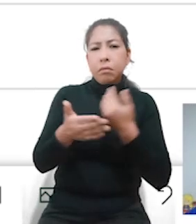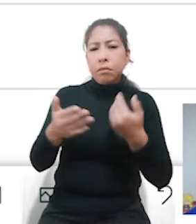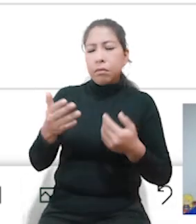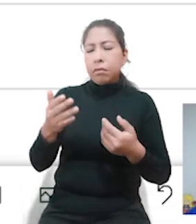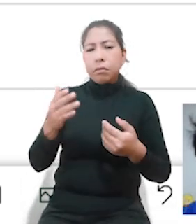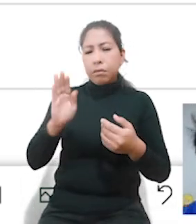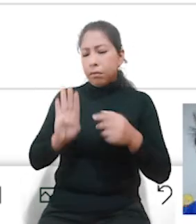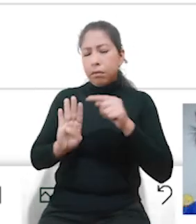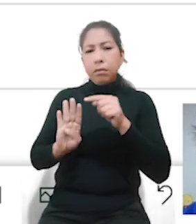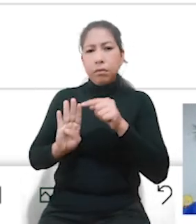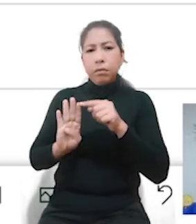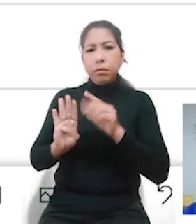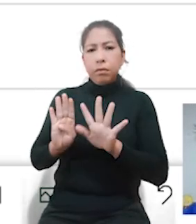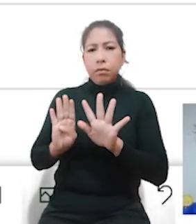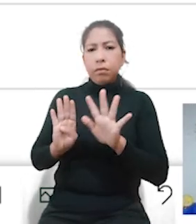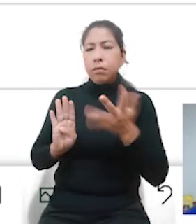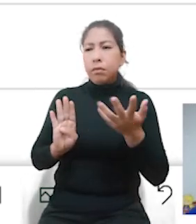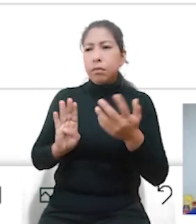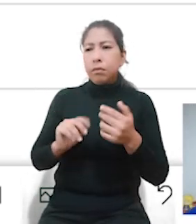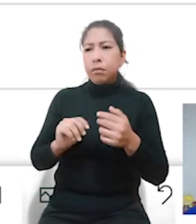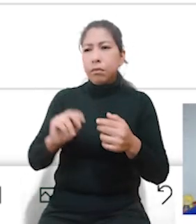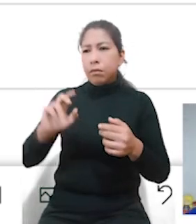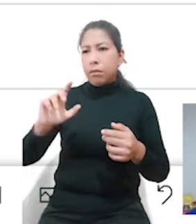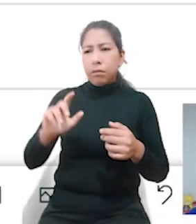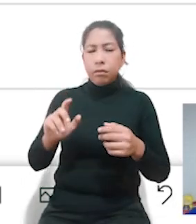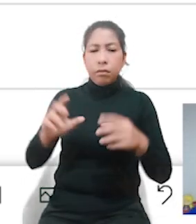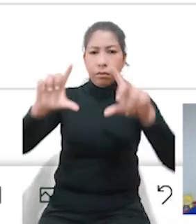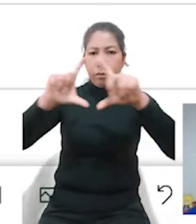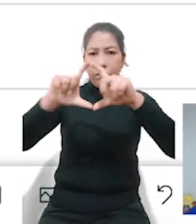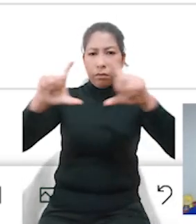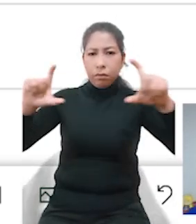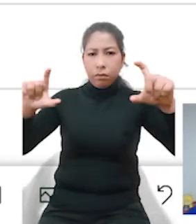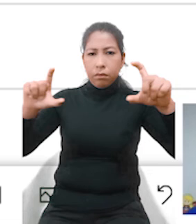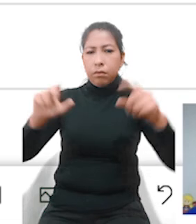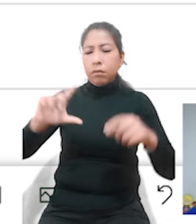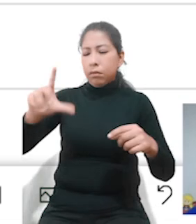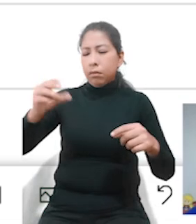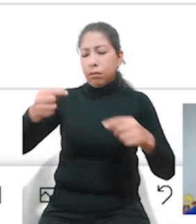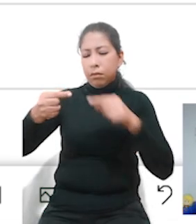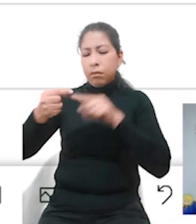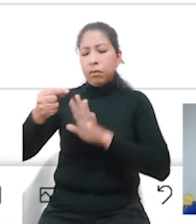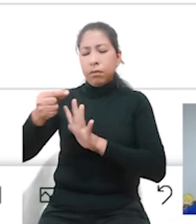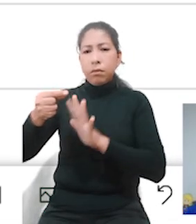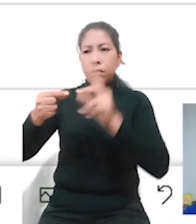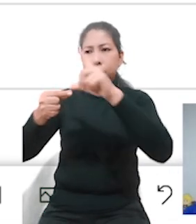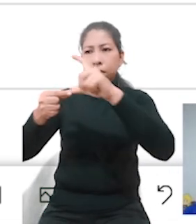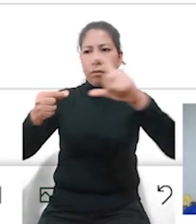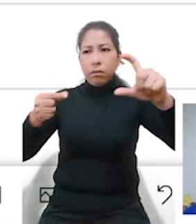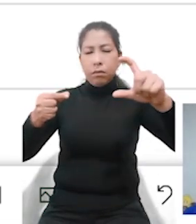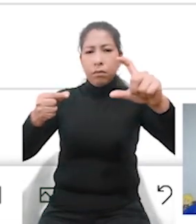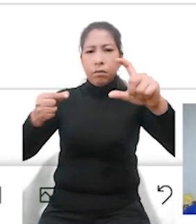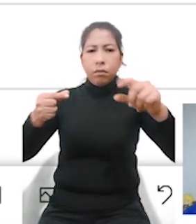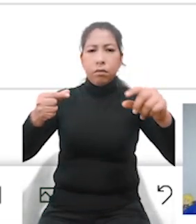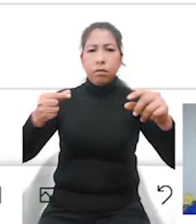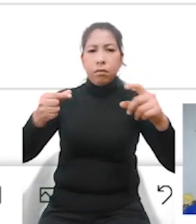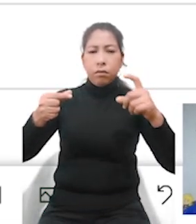5. Nuestro argumento es logaritmo en base 2 de 2x menos 1 y nuestro exponente